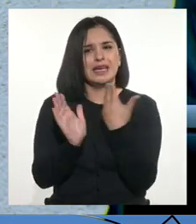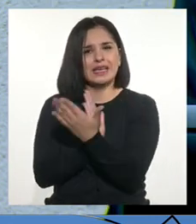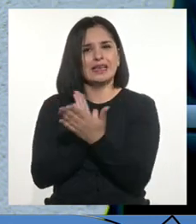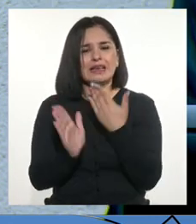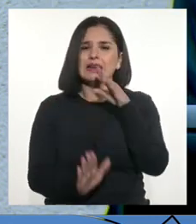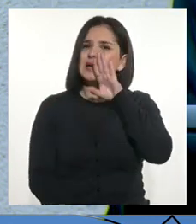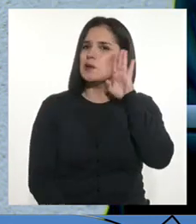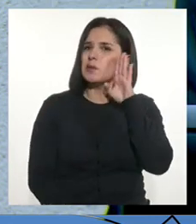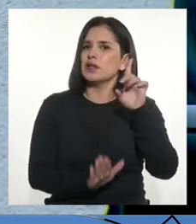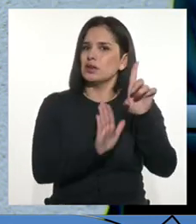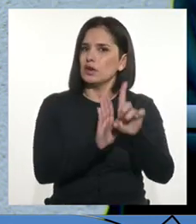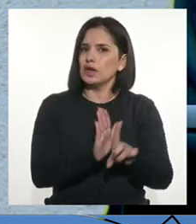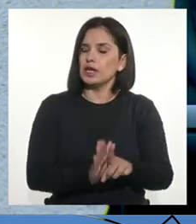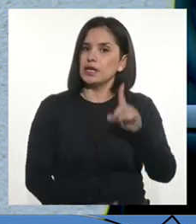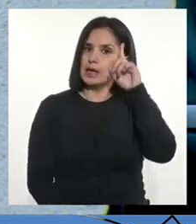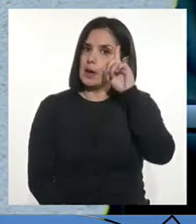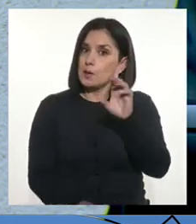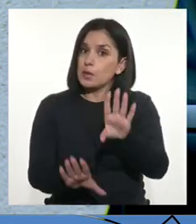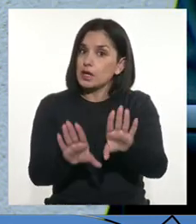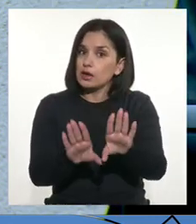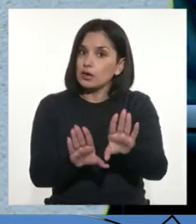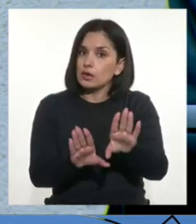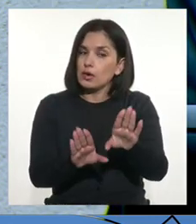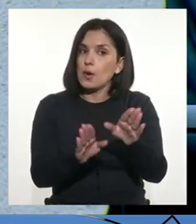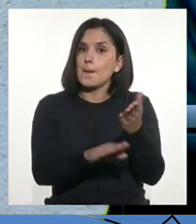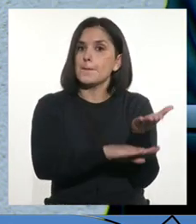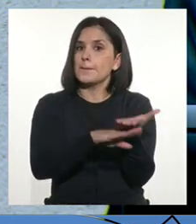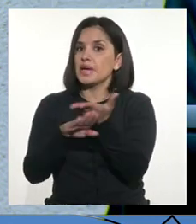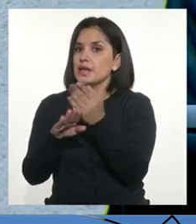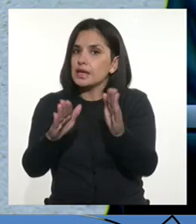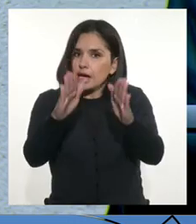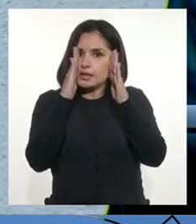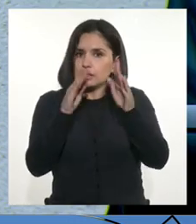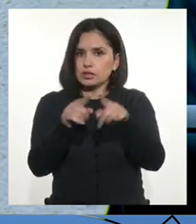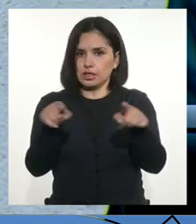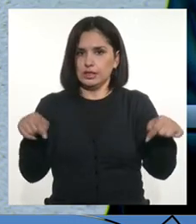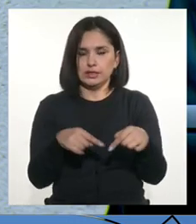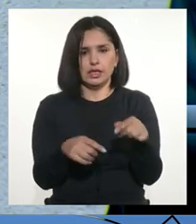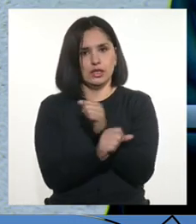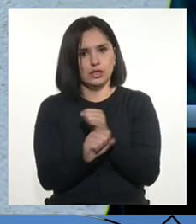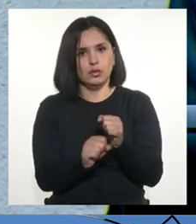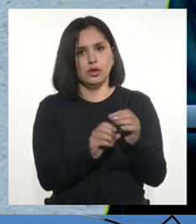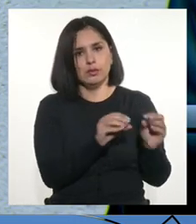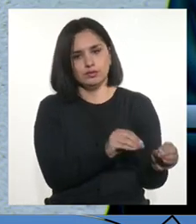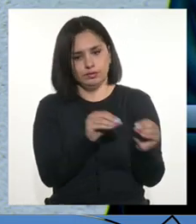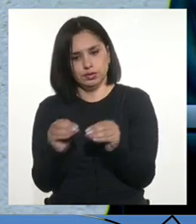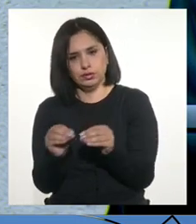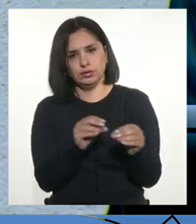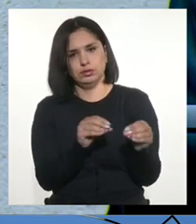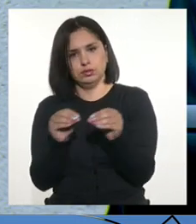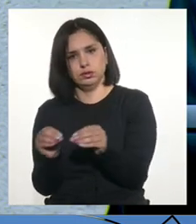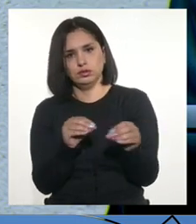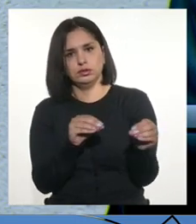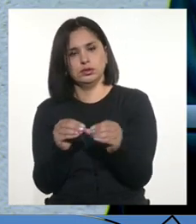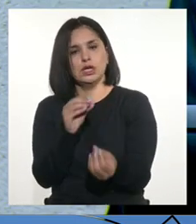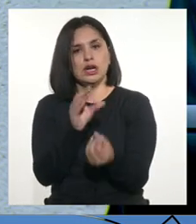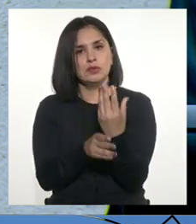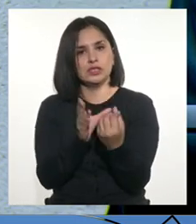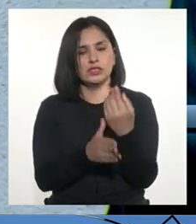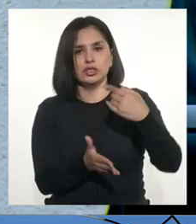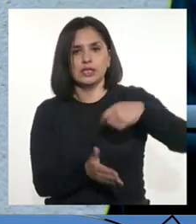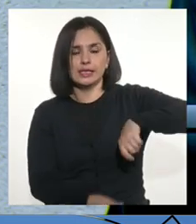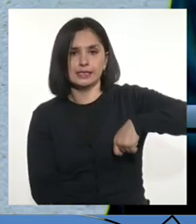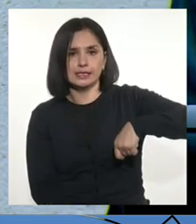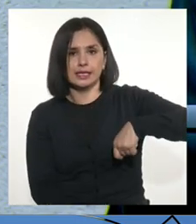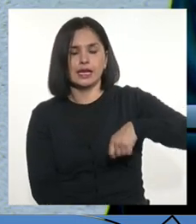fin pero quiero llamar la atención de esta sala que no podemos seguir postergando la modernización del senado en la dimensión